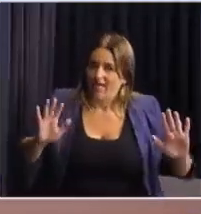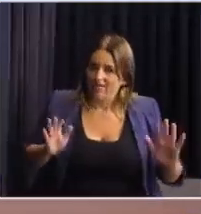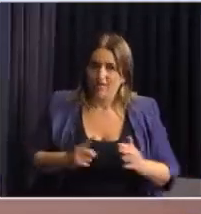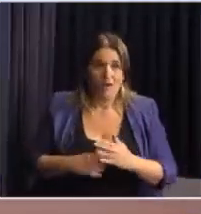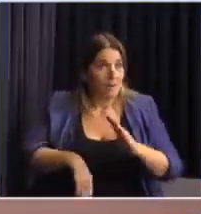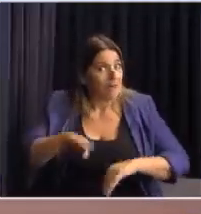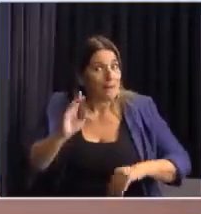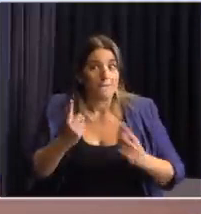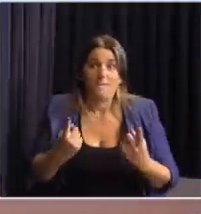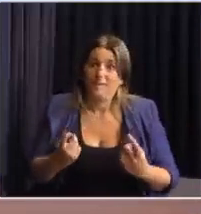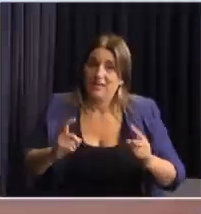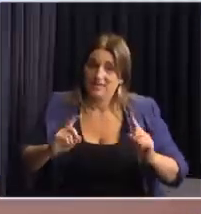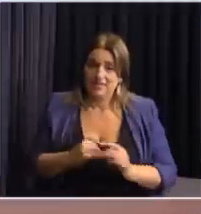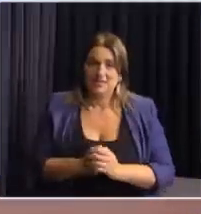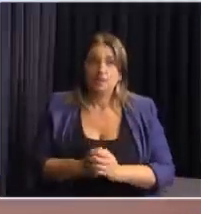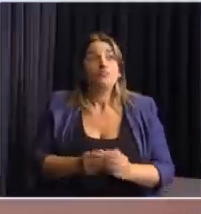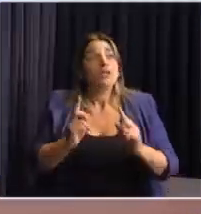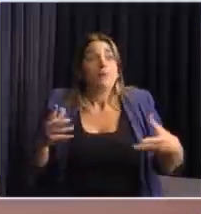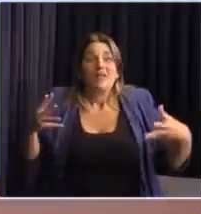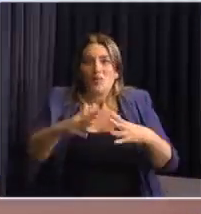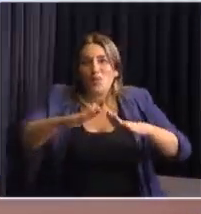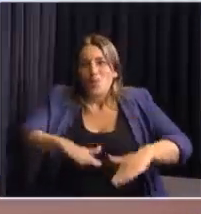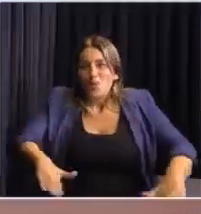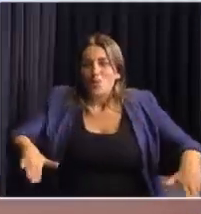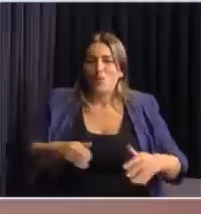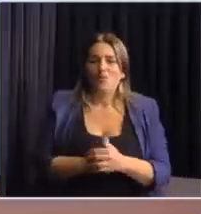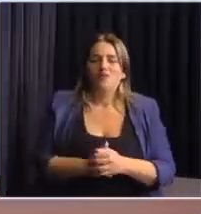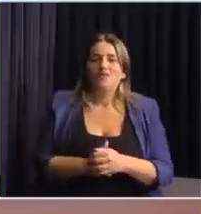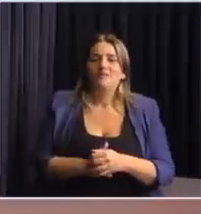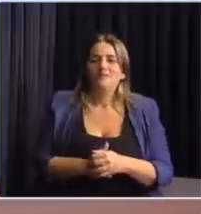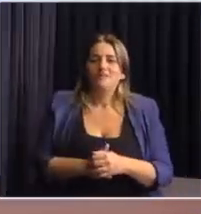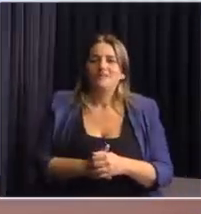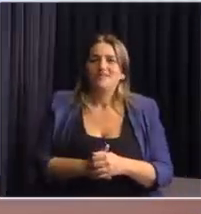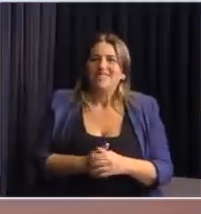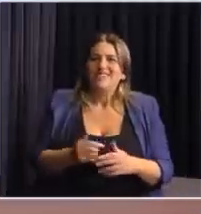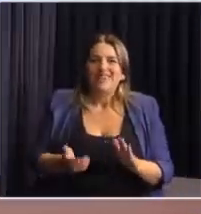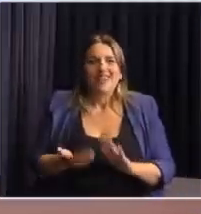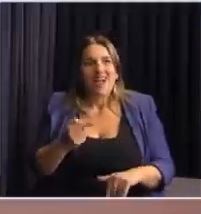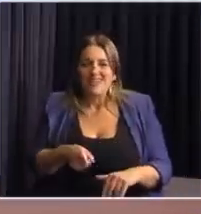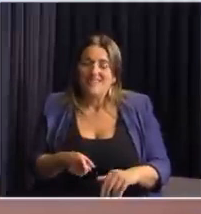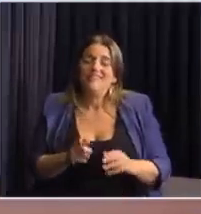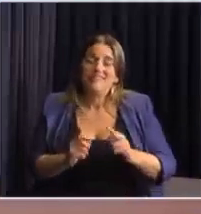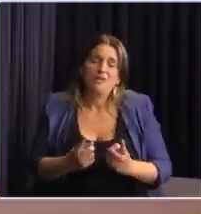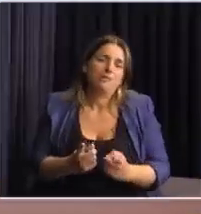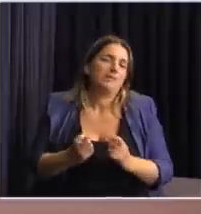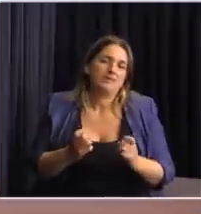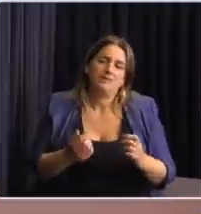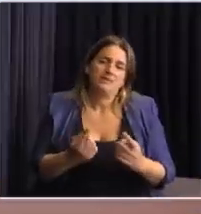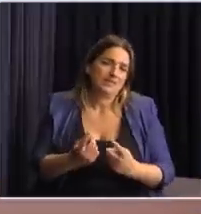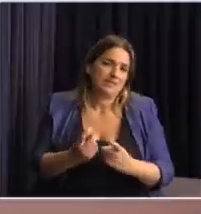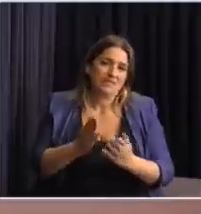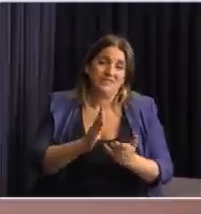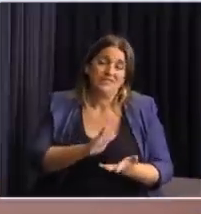más necesitan, a los más chiquitos, que son los que menos se benefician también de la